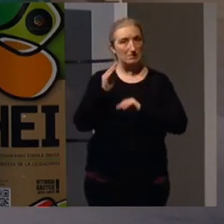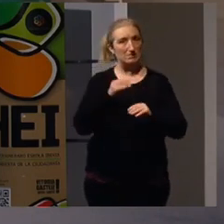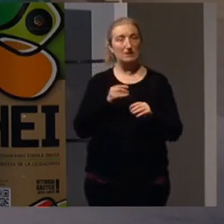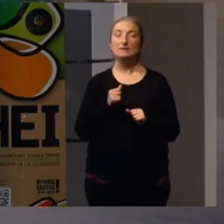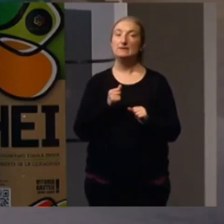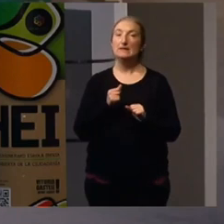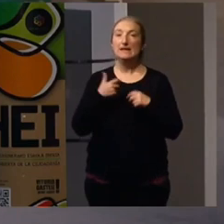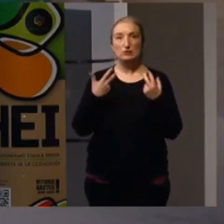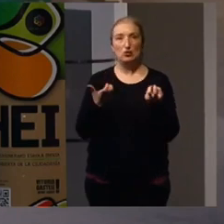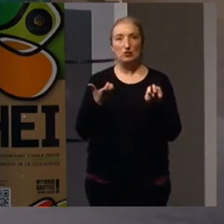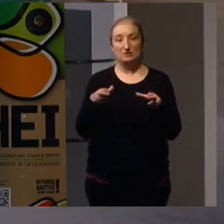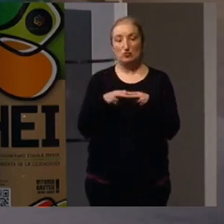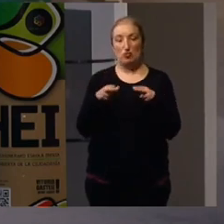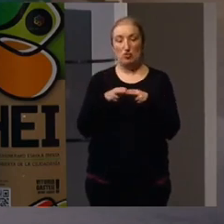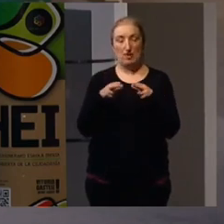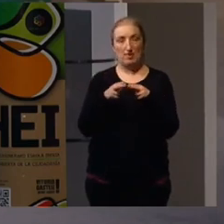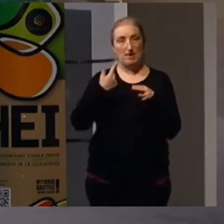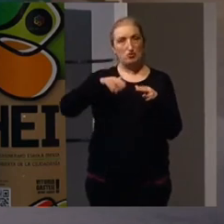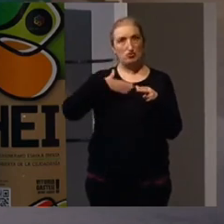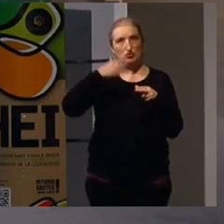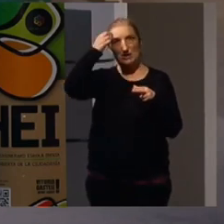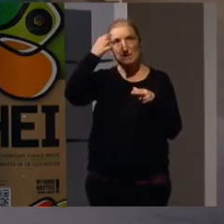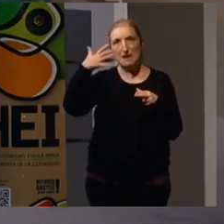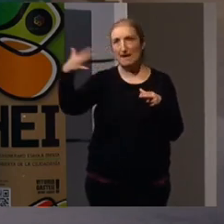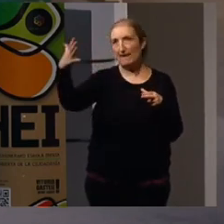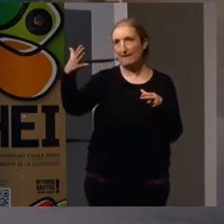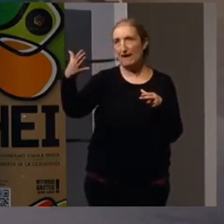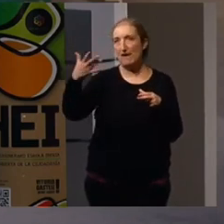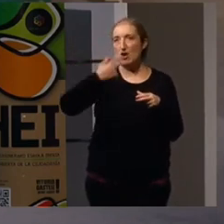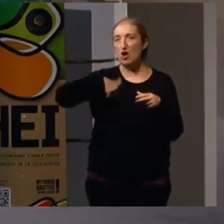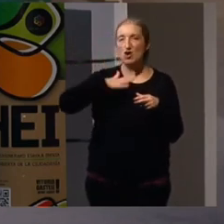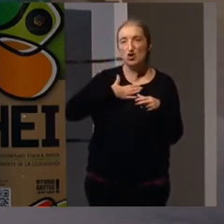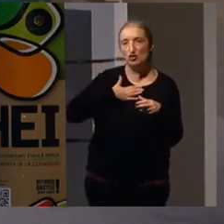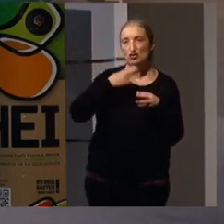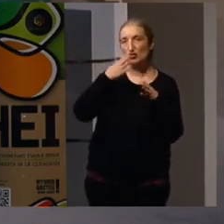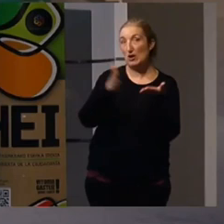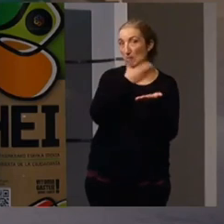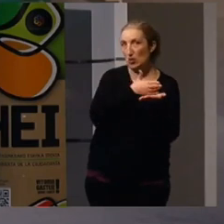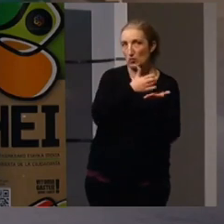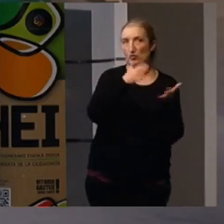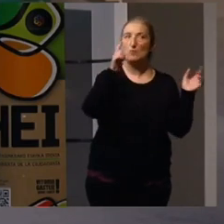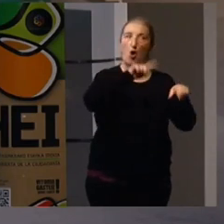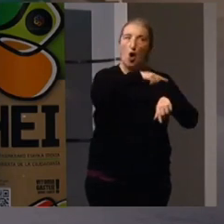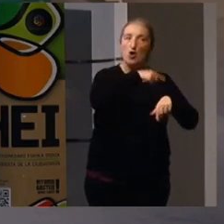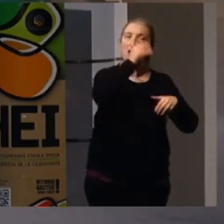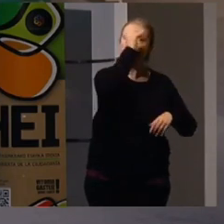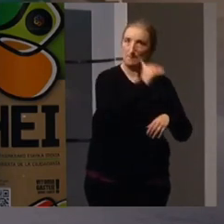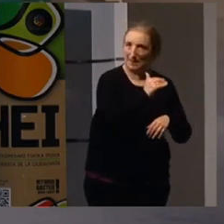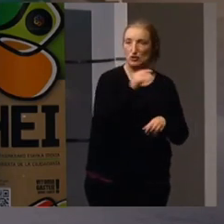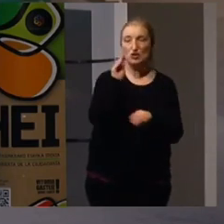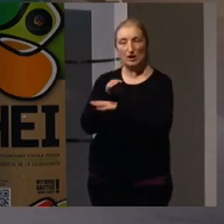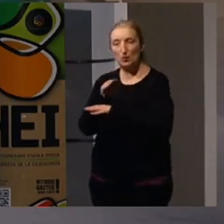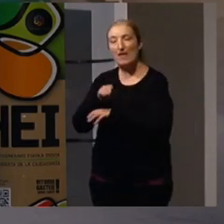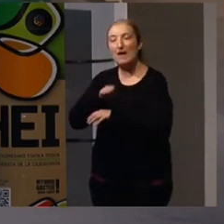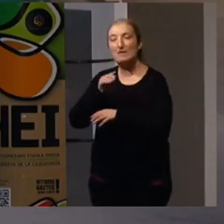Entonces, que como sociedad seamos capaces de imaginarnos un mundo en el que trabajamos en lo productivo menos horas y cuidamos más,